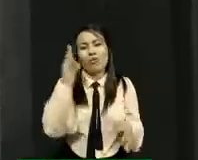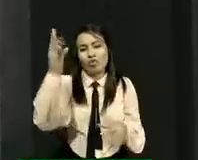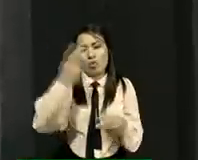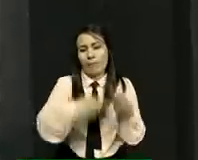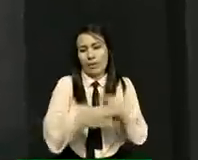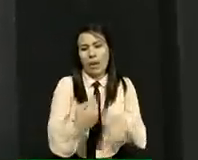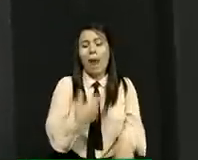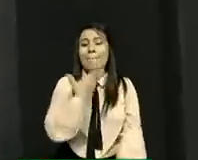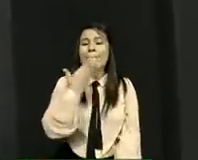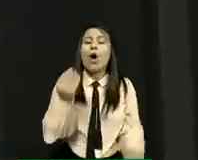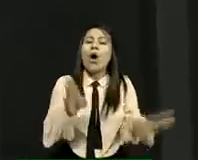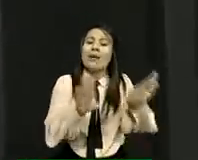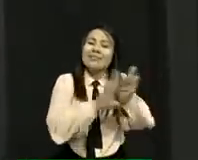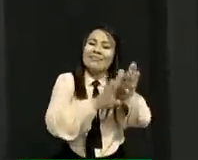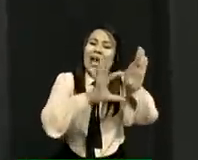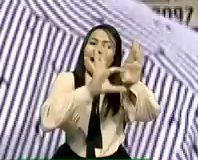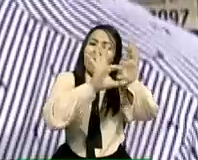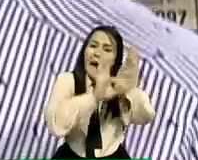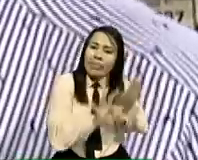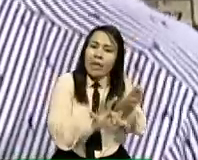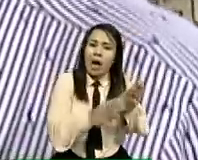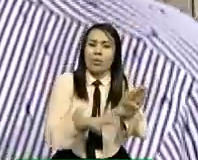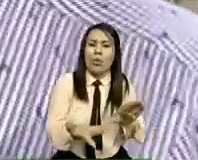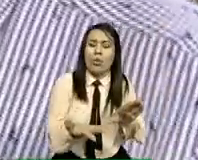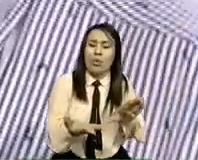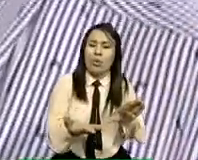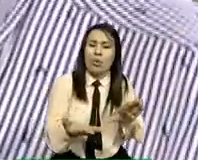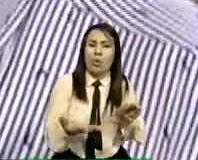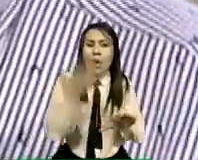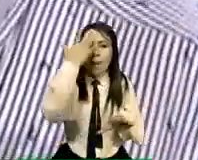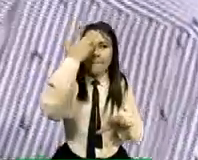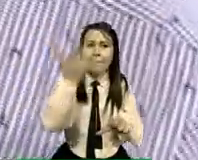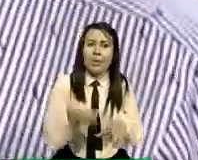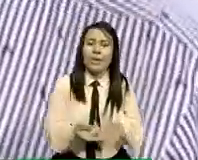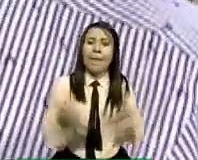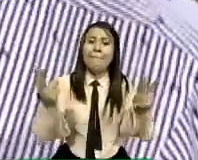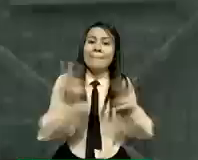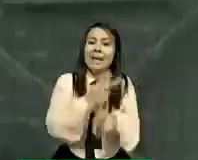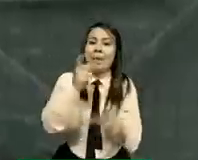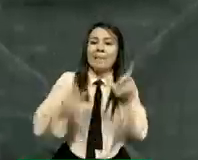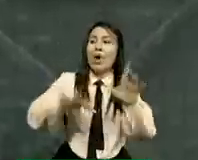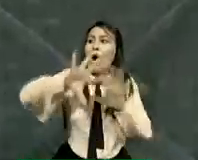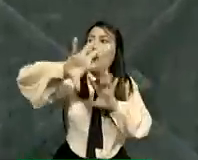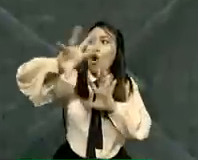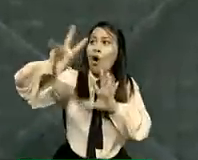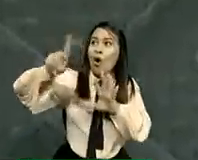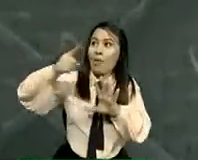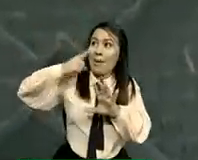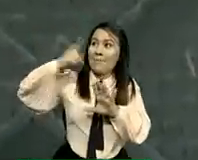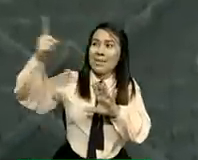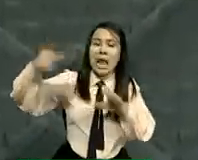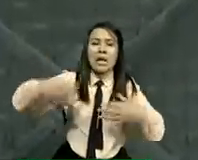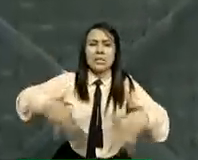personas. Estando todas las personas arriba en la casa, subieron a la terraza, se llevaron toda la ropa y las